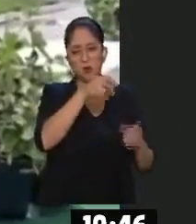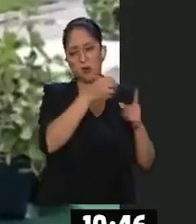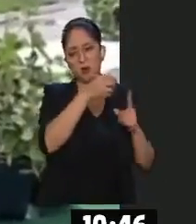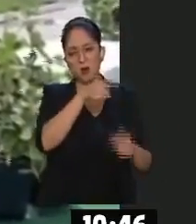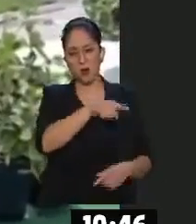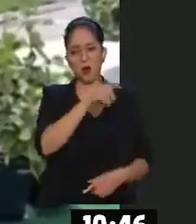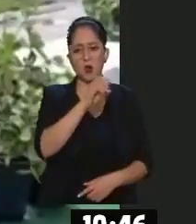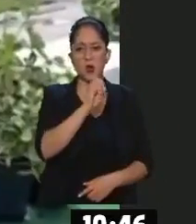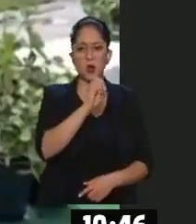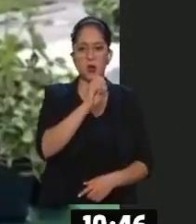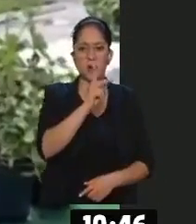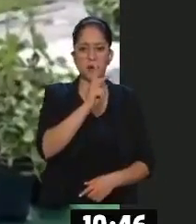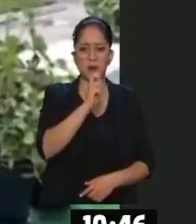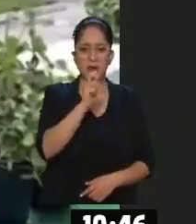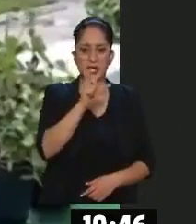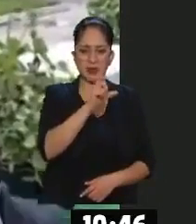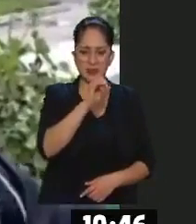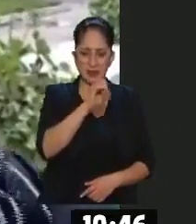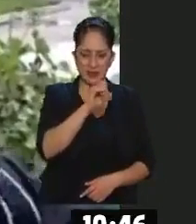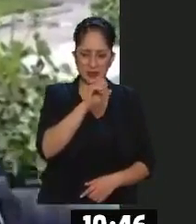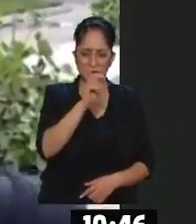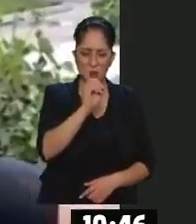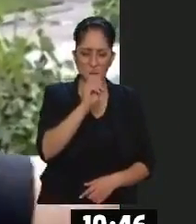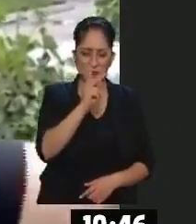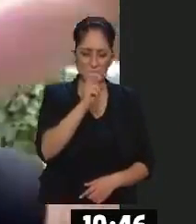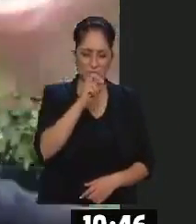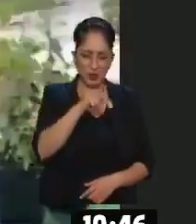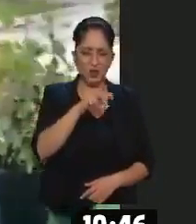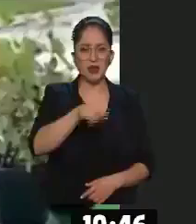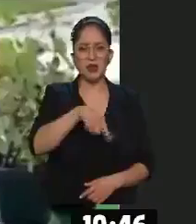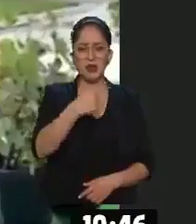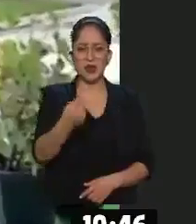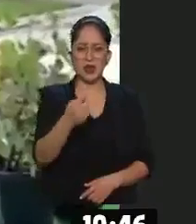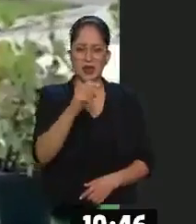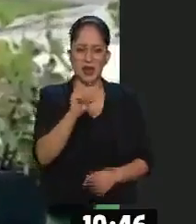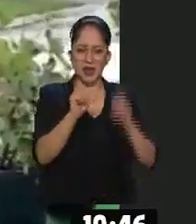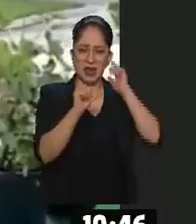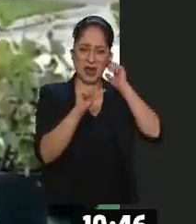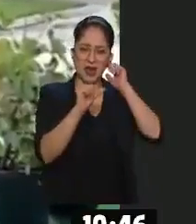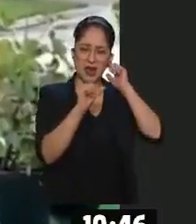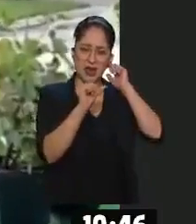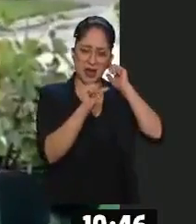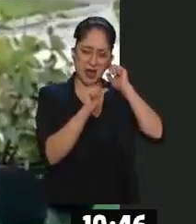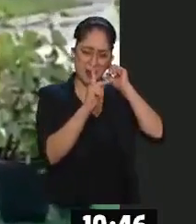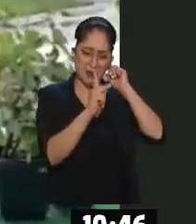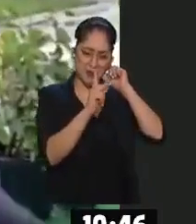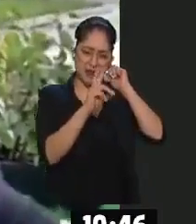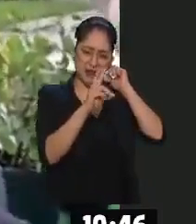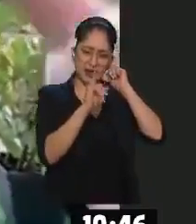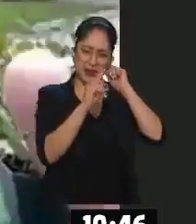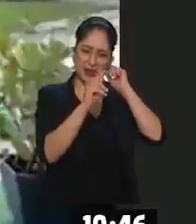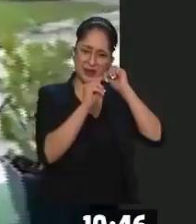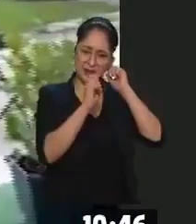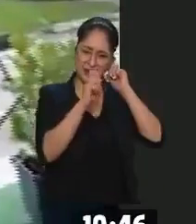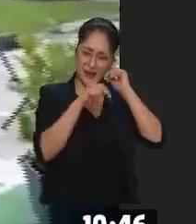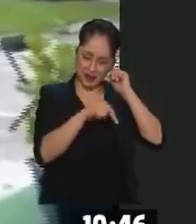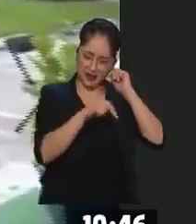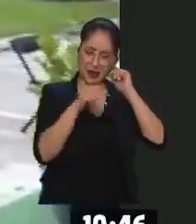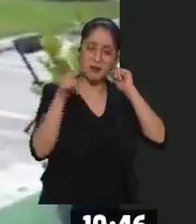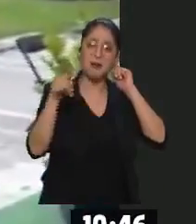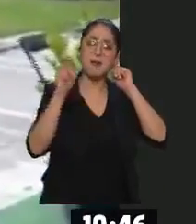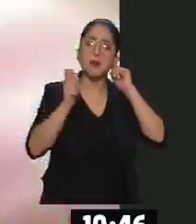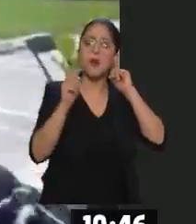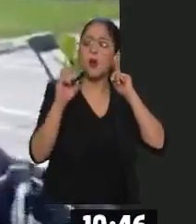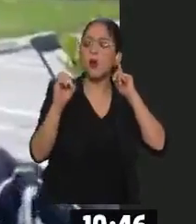estamos en OpenSea exhibiendo. De ahí se meten a la sección de Art Crypted, que por supuesto es una plataforma mexicana dentro de lo que es